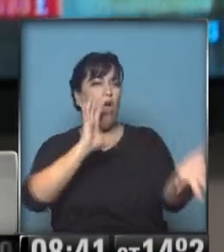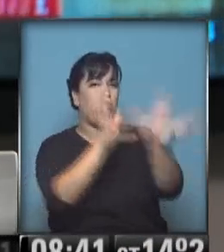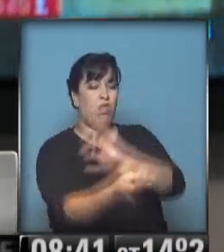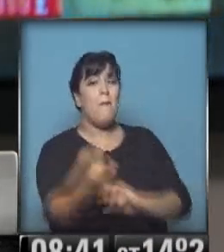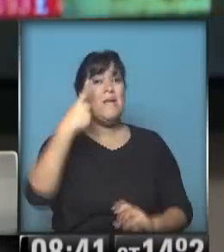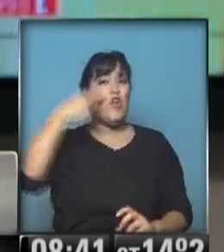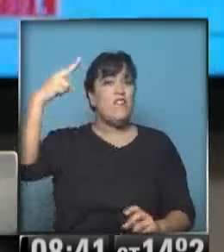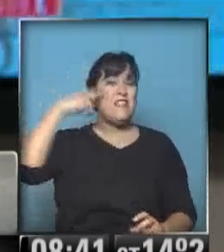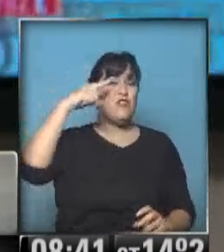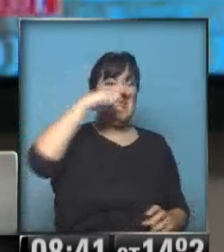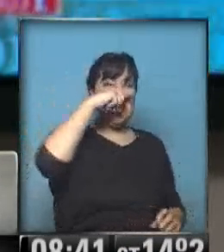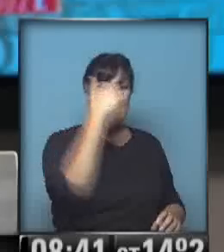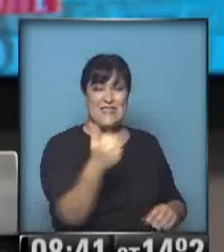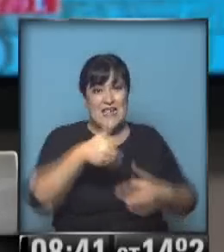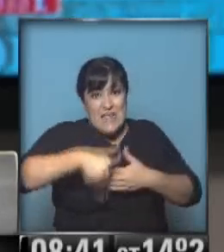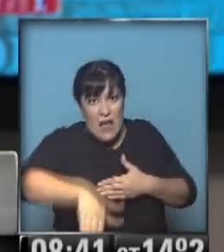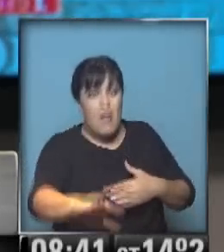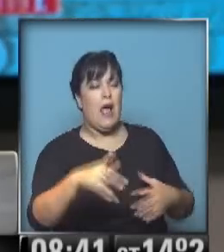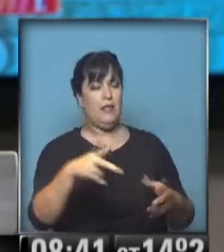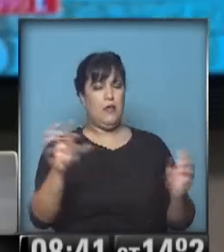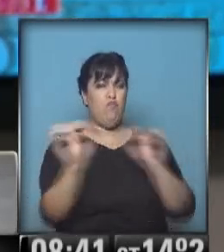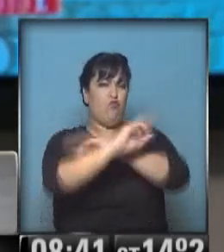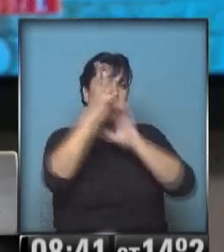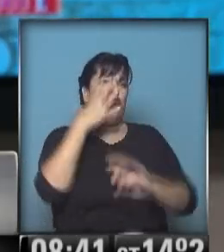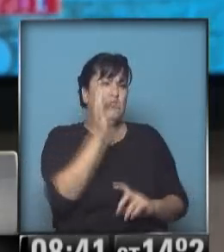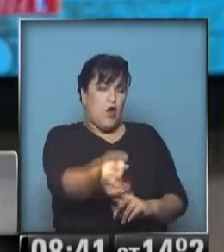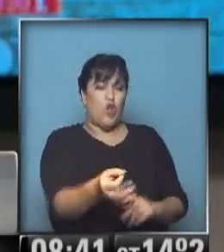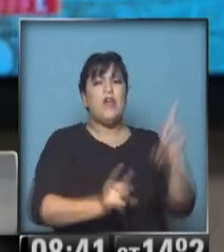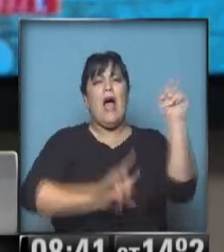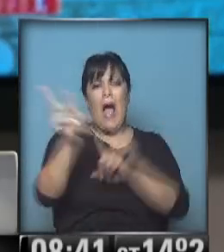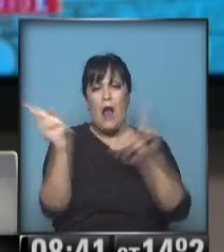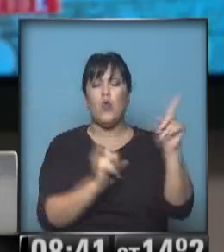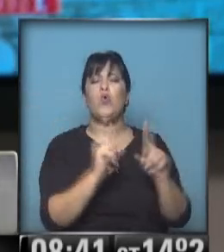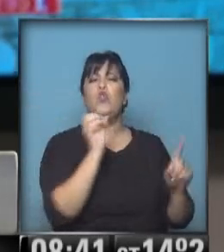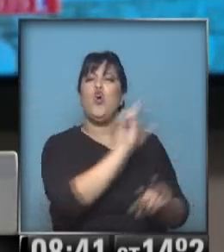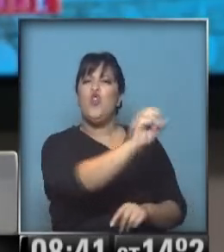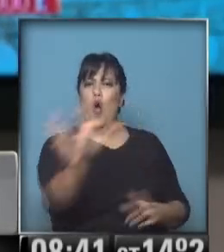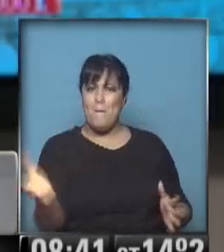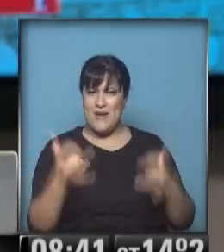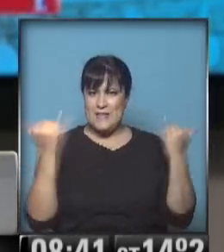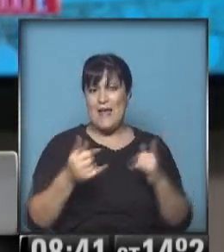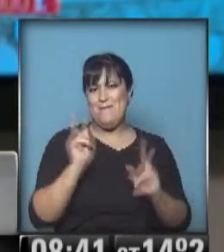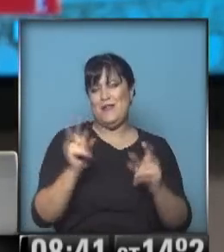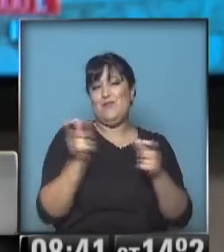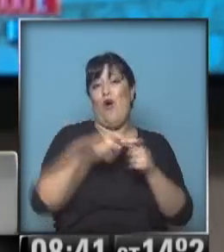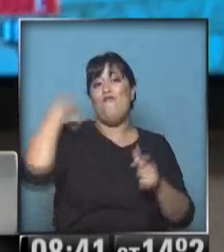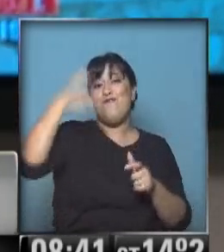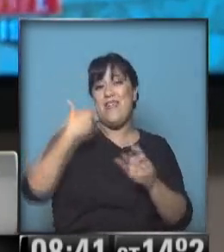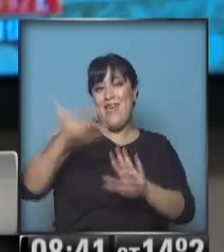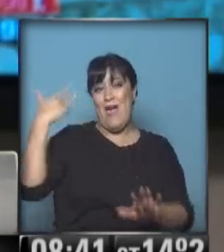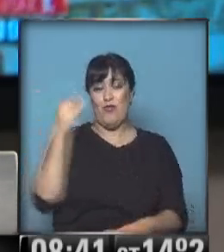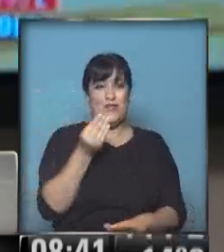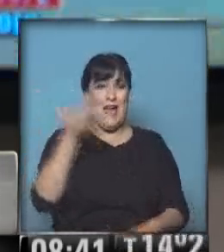adelante esto lo marca muy claramente hay algunos nombres que el otro día cuando veíamos los videos Los pasábamos al aire los